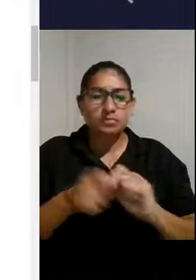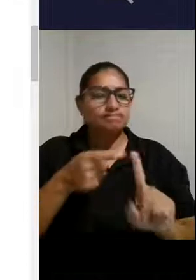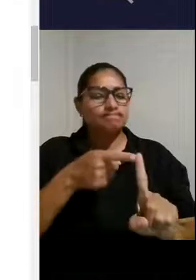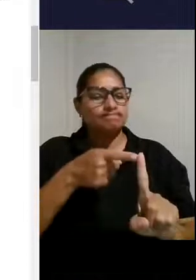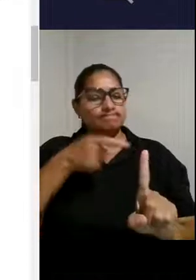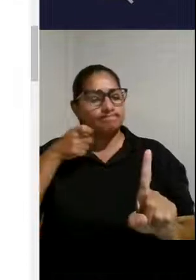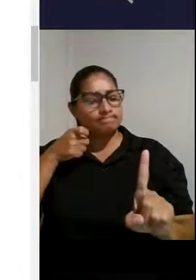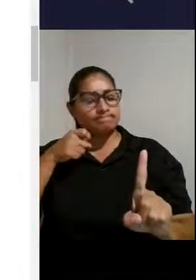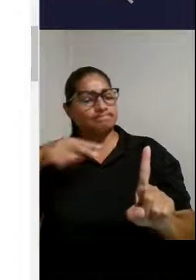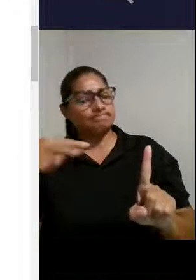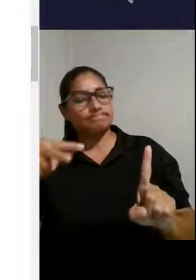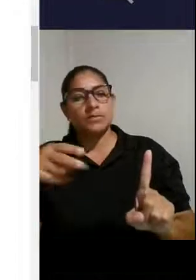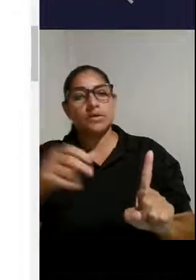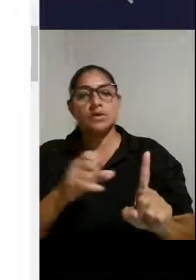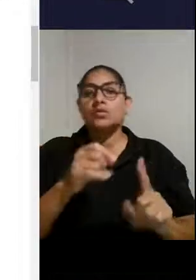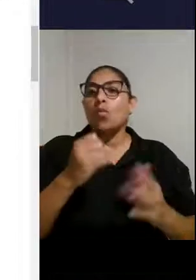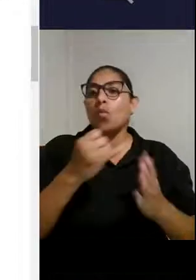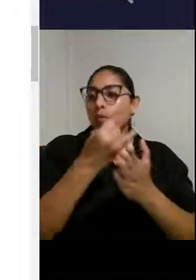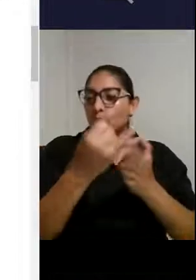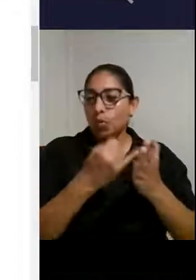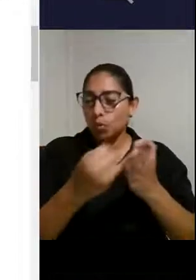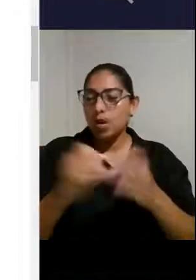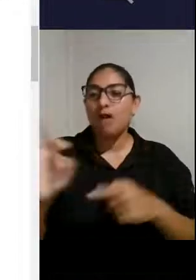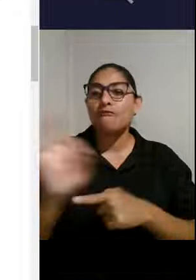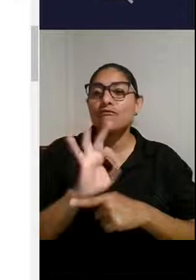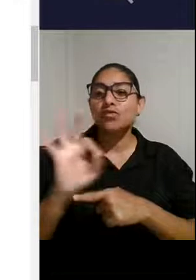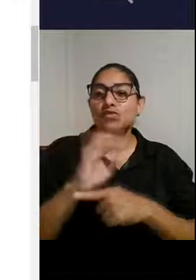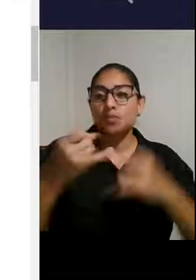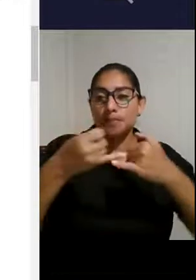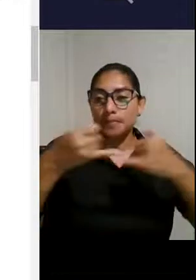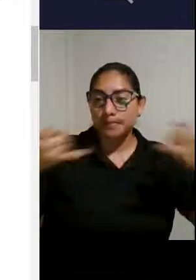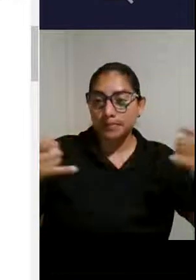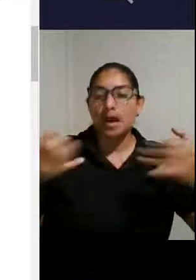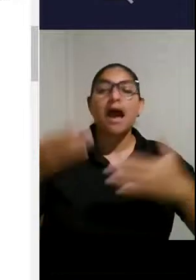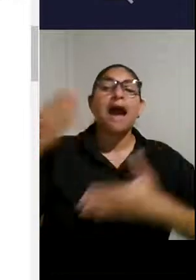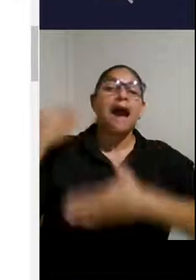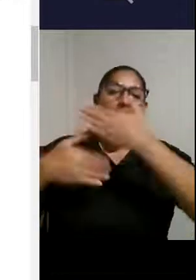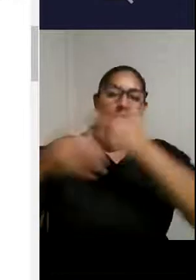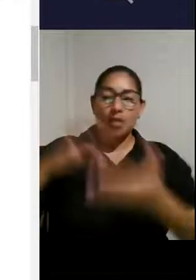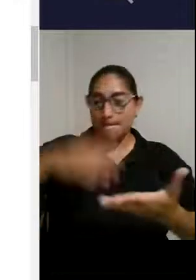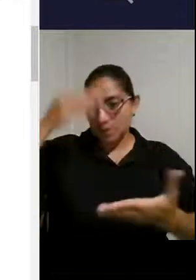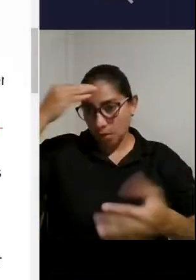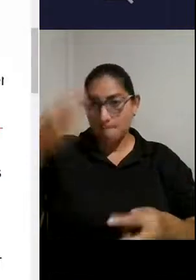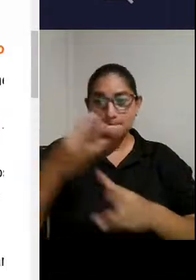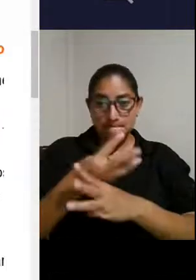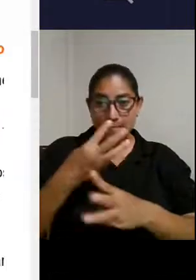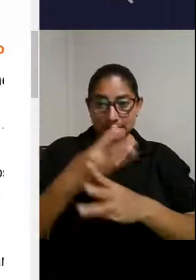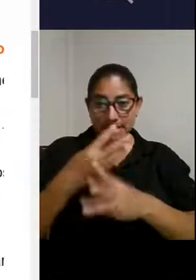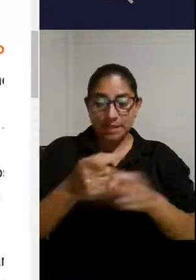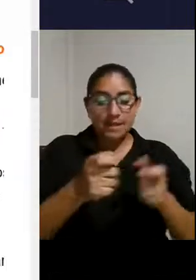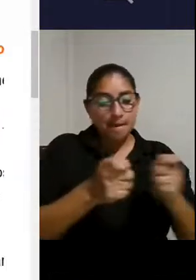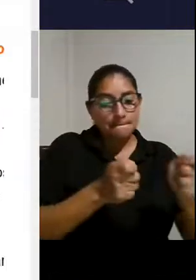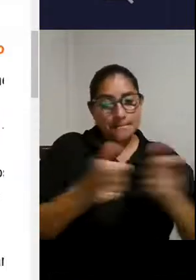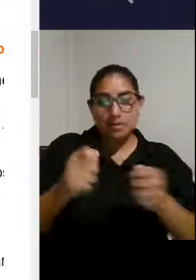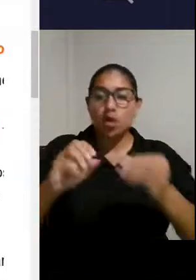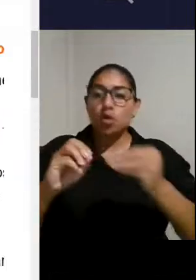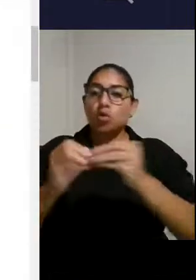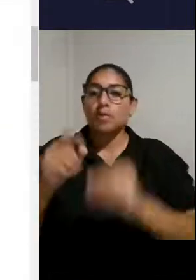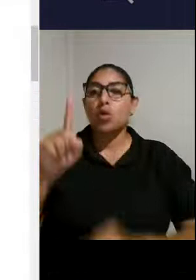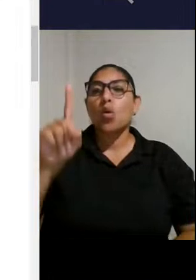una gráfica de una función. Eso lo aprendimos en Matemática para Administradores 1. Pueden